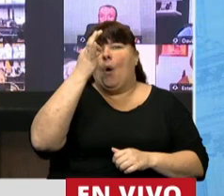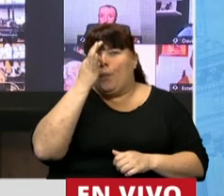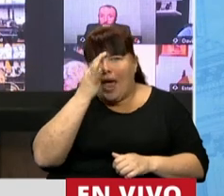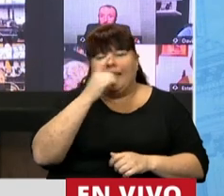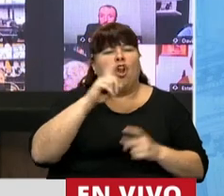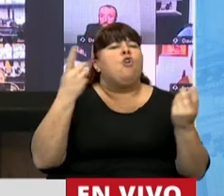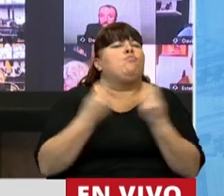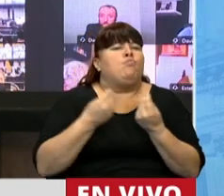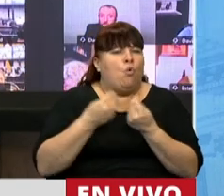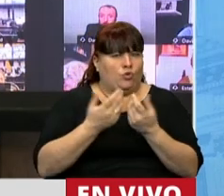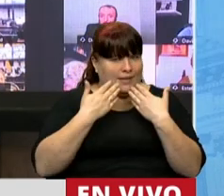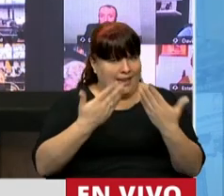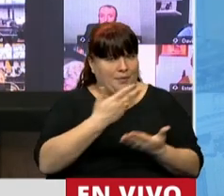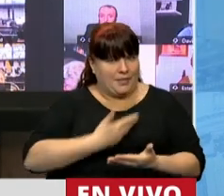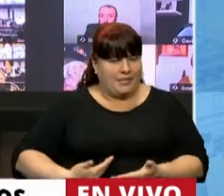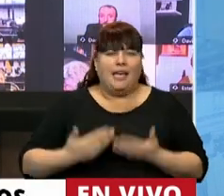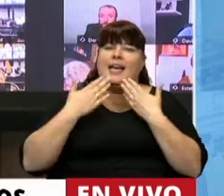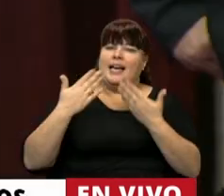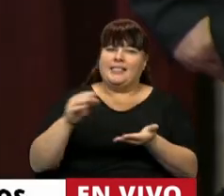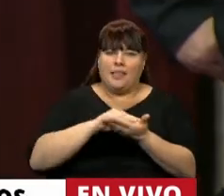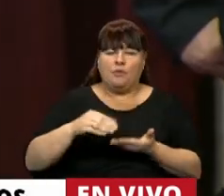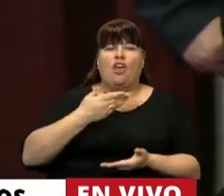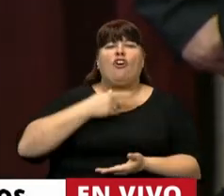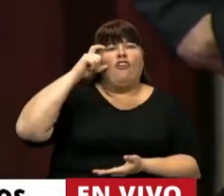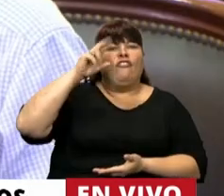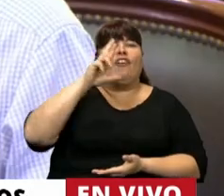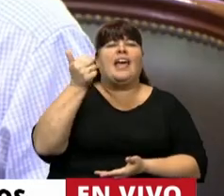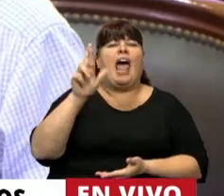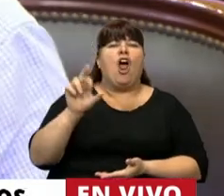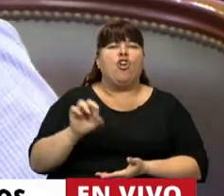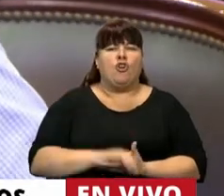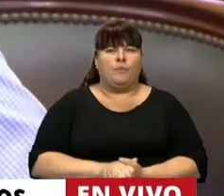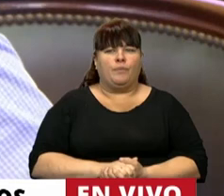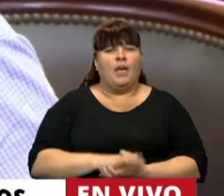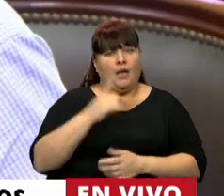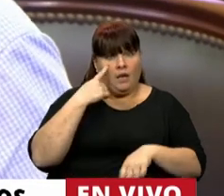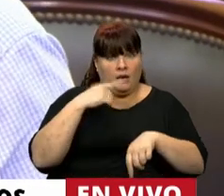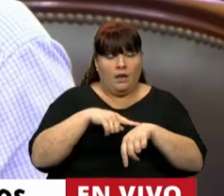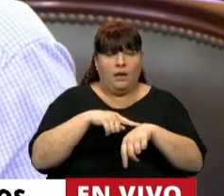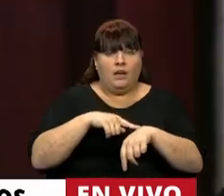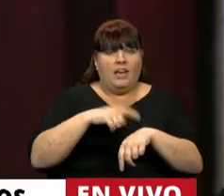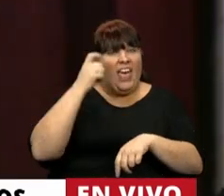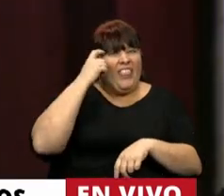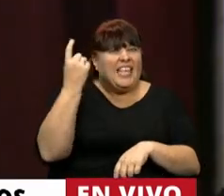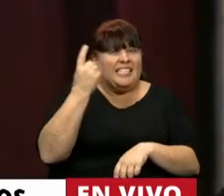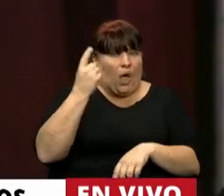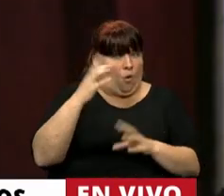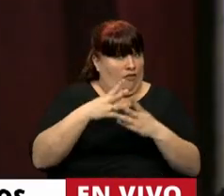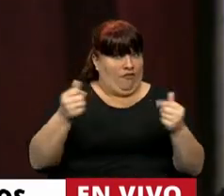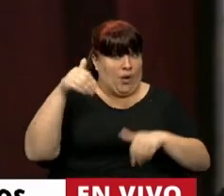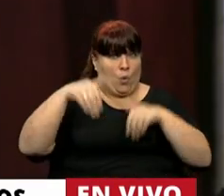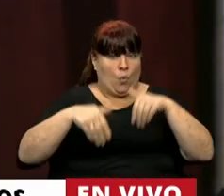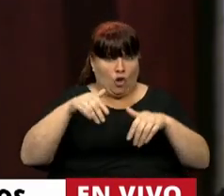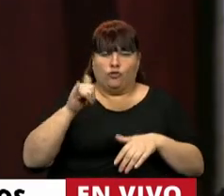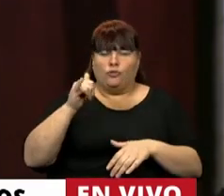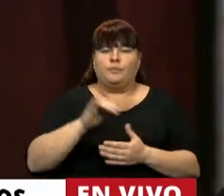20, son muchísimas. Gracias, presidente. Gracias, diputado Ferraro. Miren que quedan 10 segundos para el cierre de la